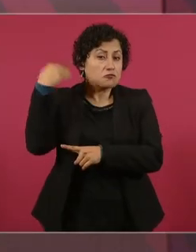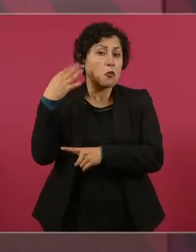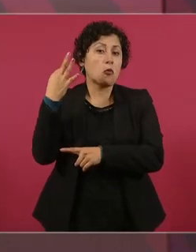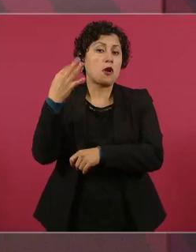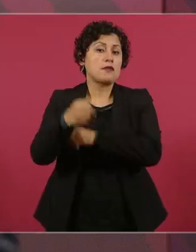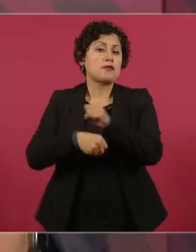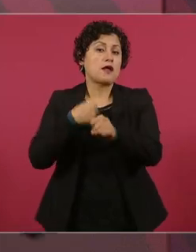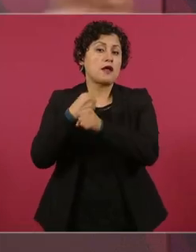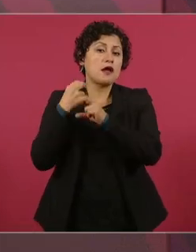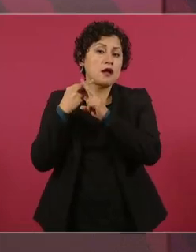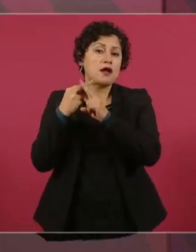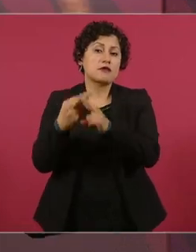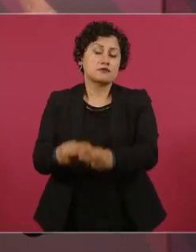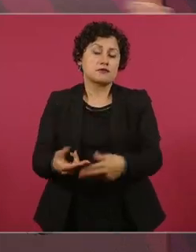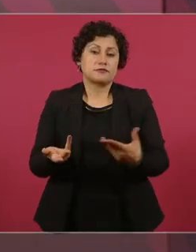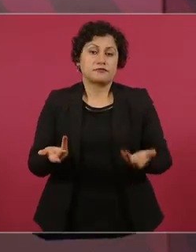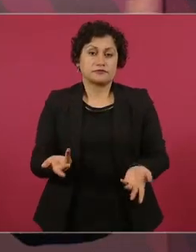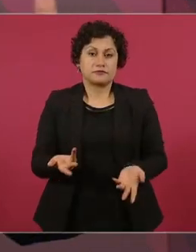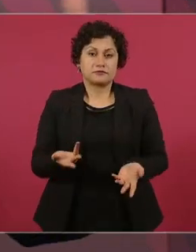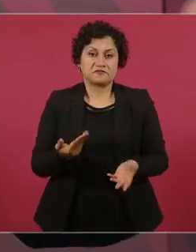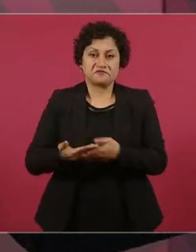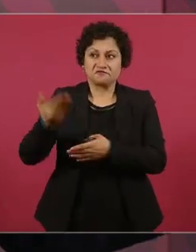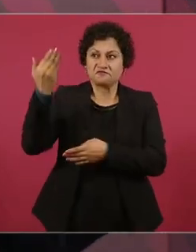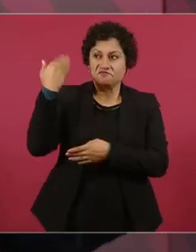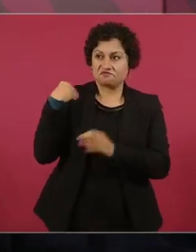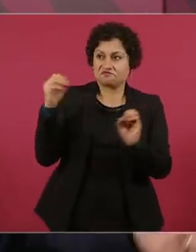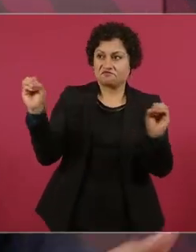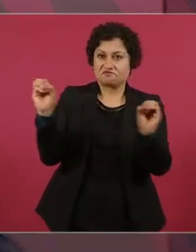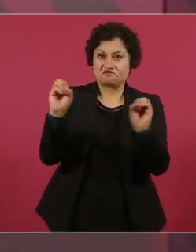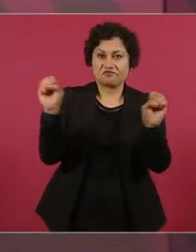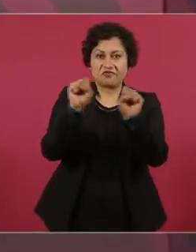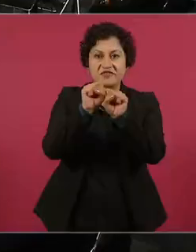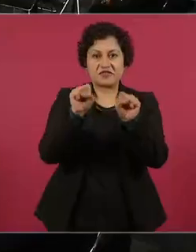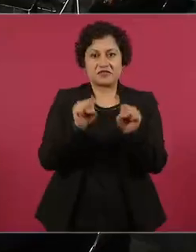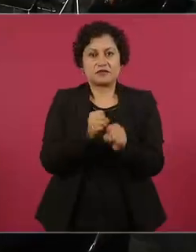No había sistema de salud pública.